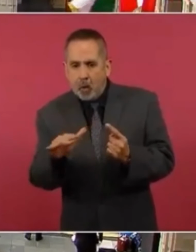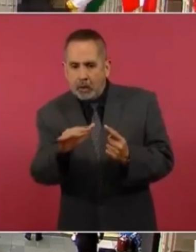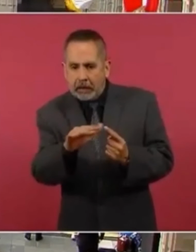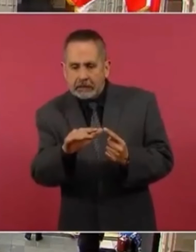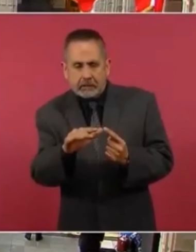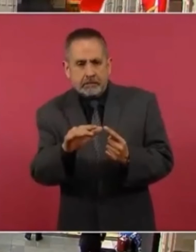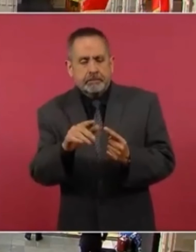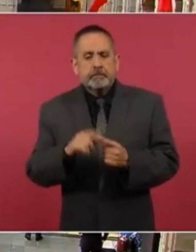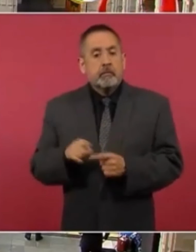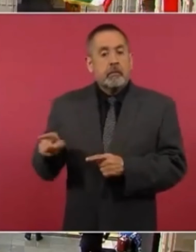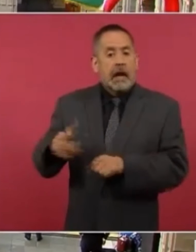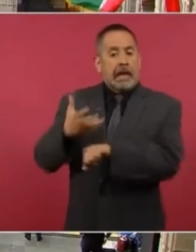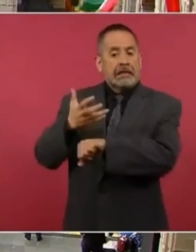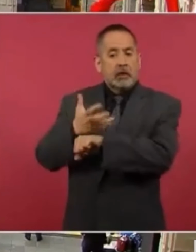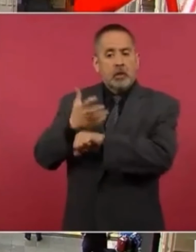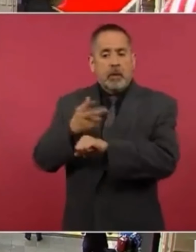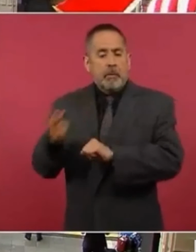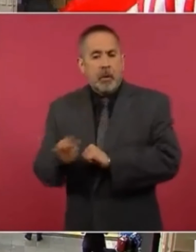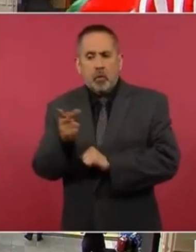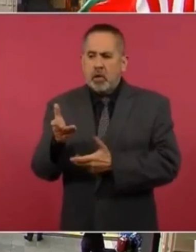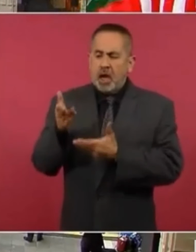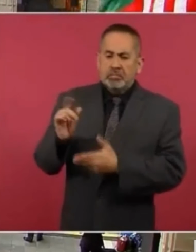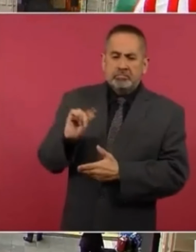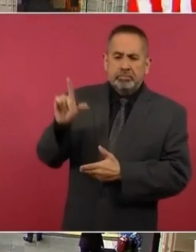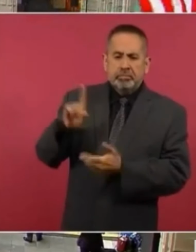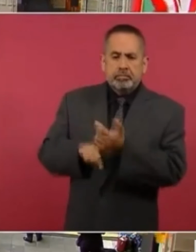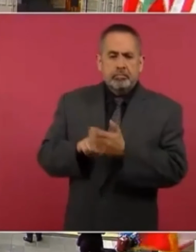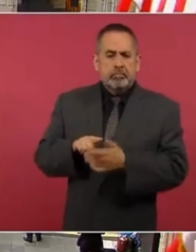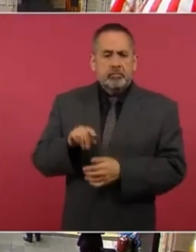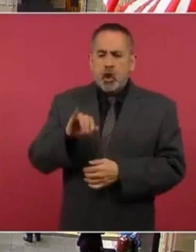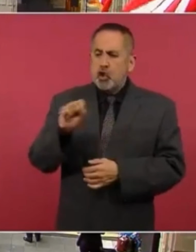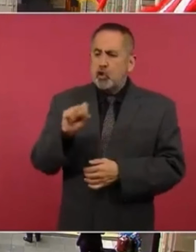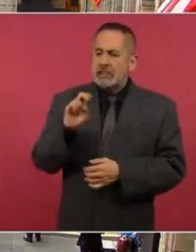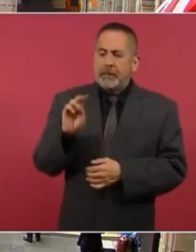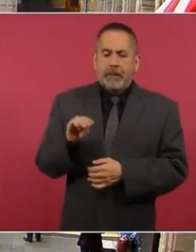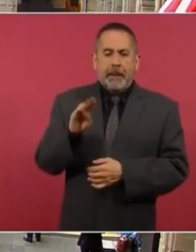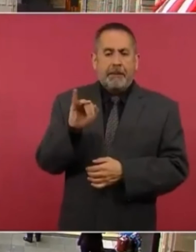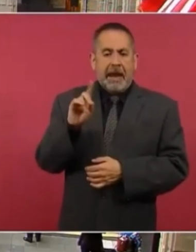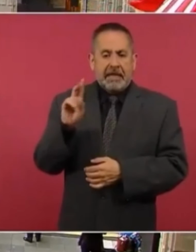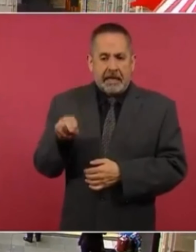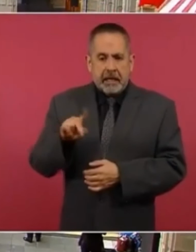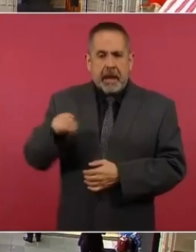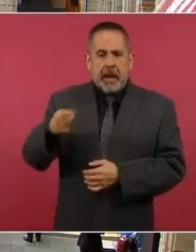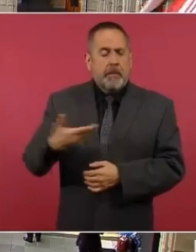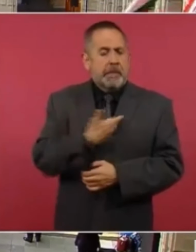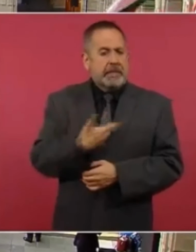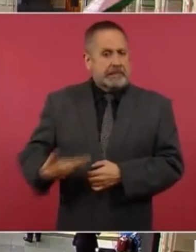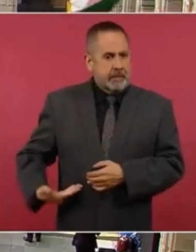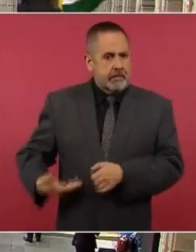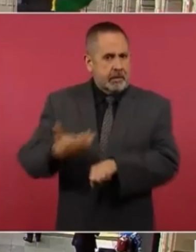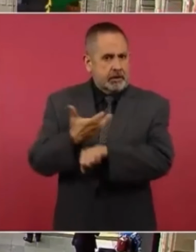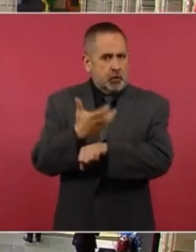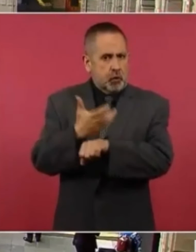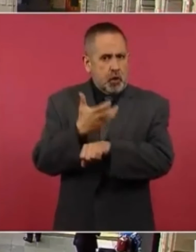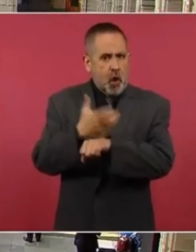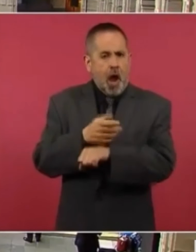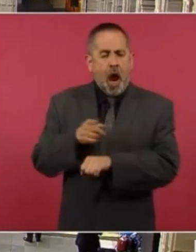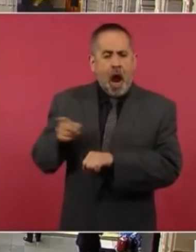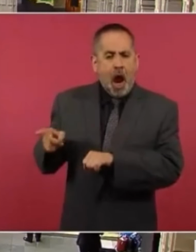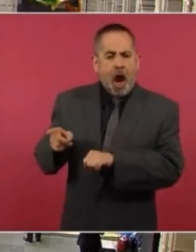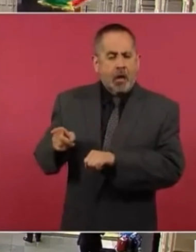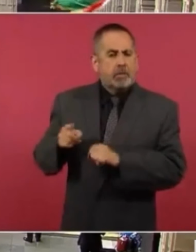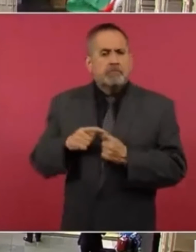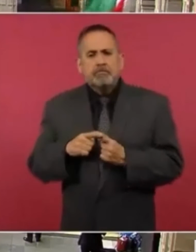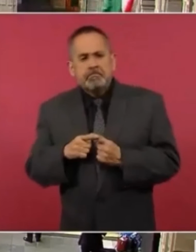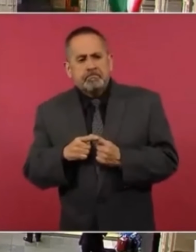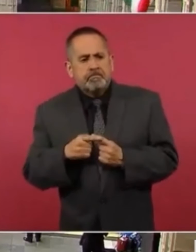Unidos de América, el excelentísimo señor Joseph Biden Jr., presidente de los Estados Unidos de América,